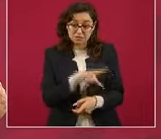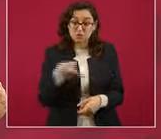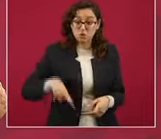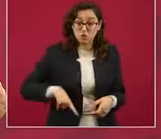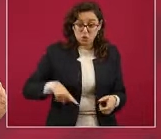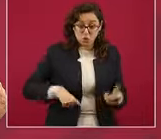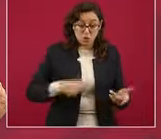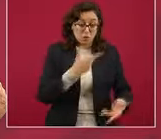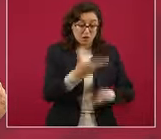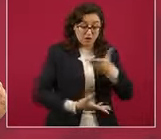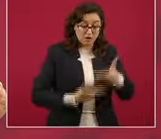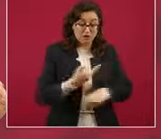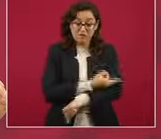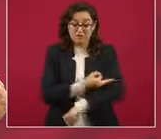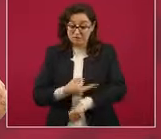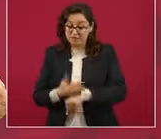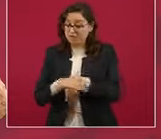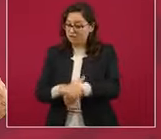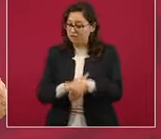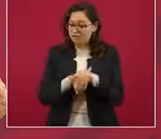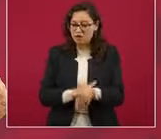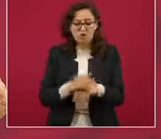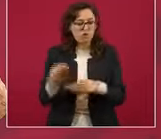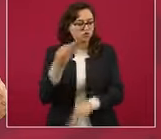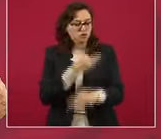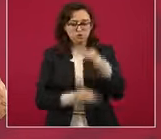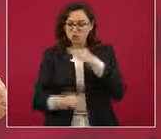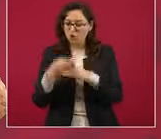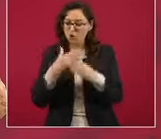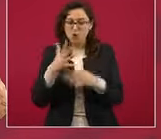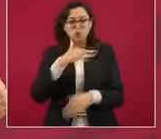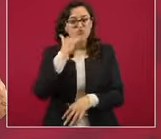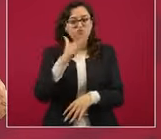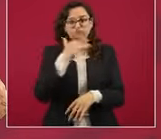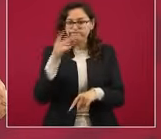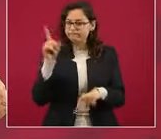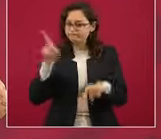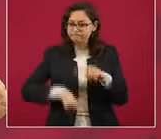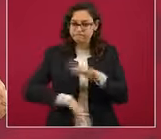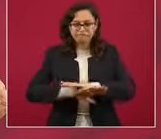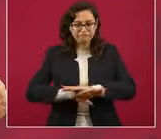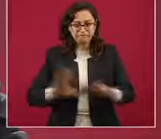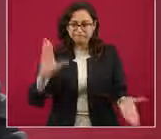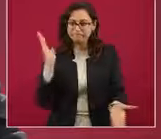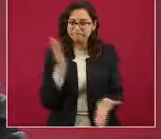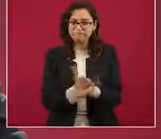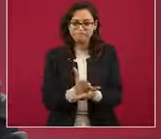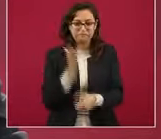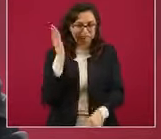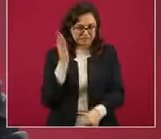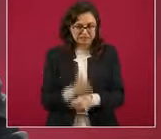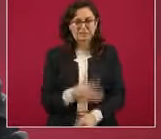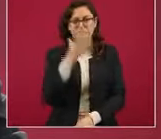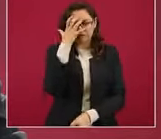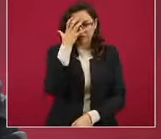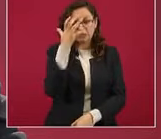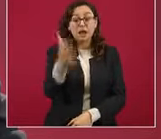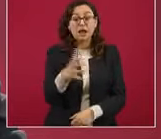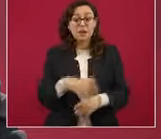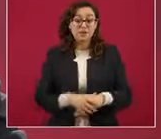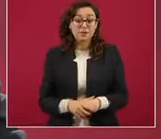Se acaba la corrupción, se acaba la impunidad, pero también que se entienda de que